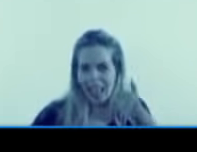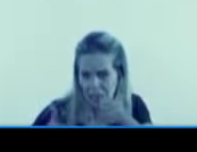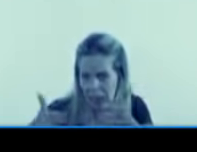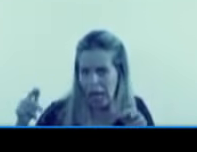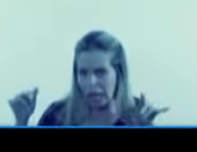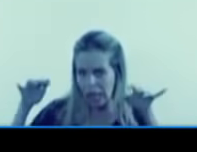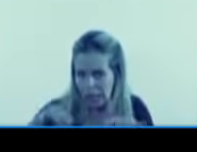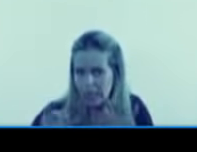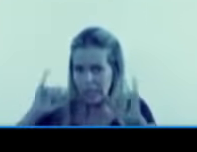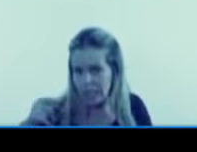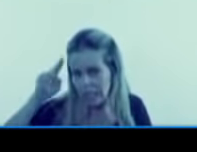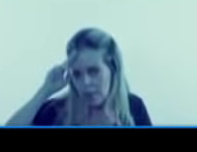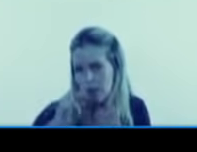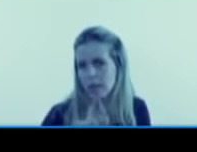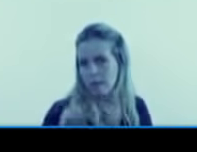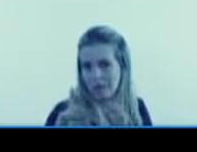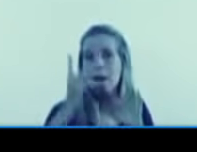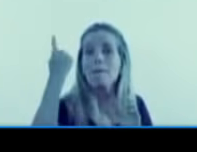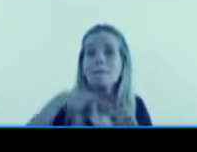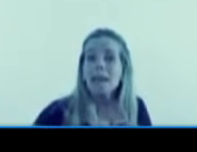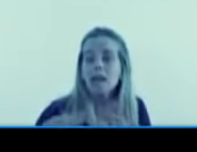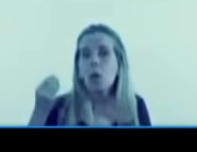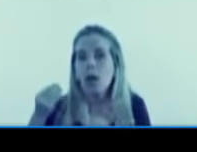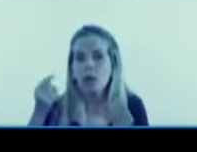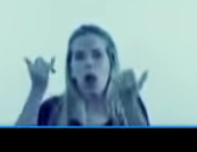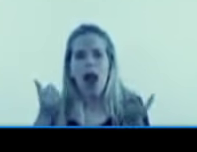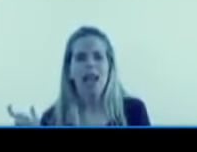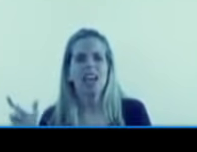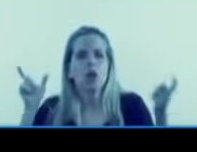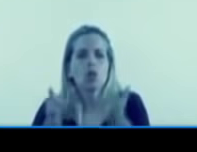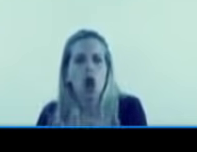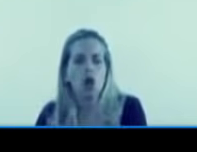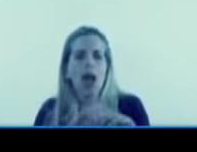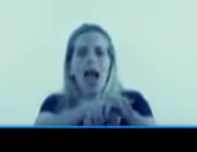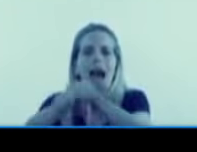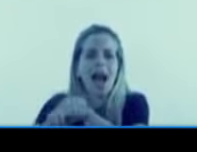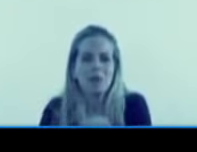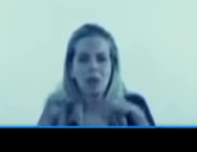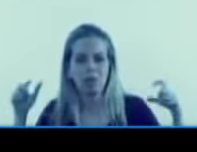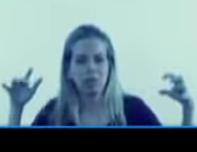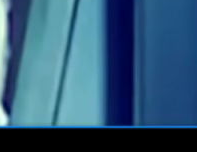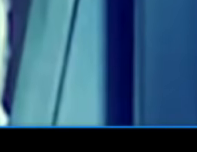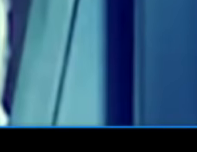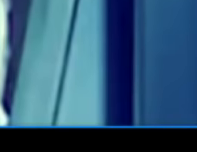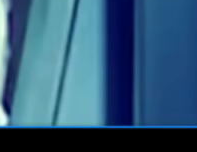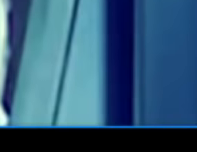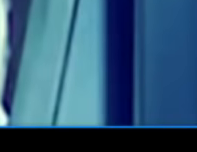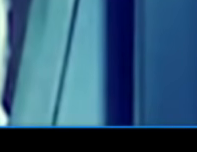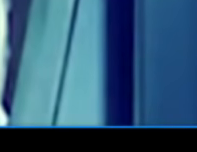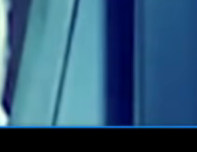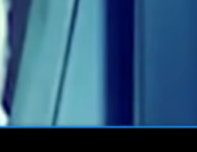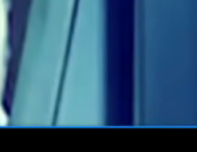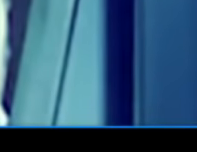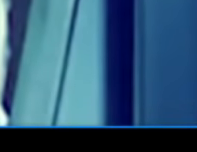El problema central está en las reuniones sociales, donde la gente se distiende y en ese momento es mucho más